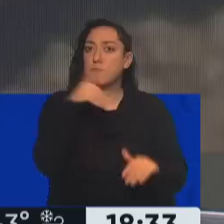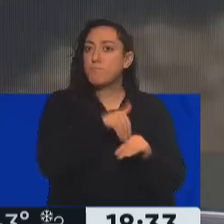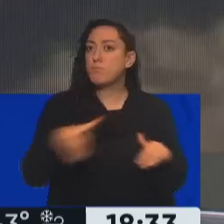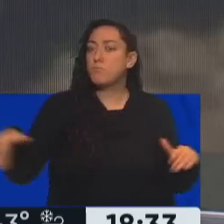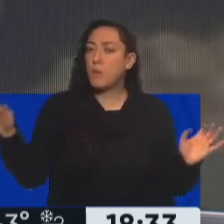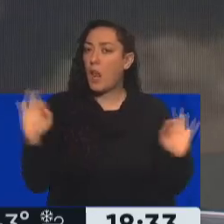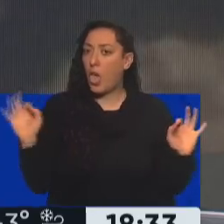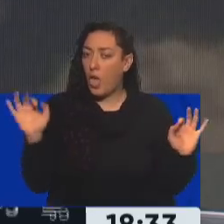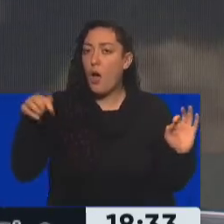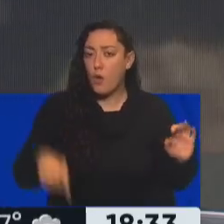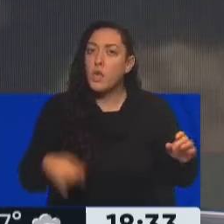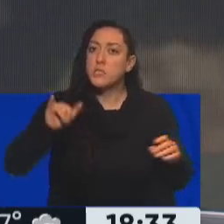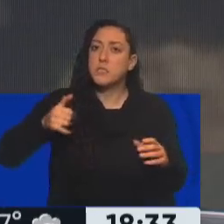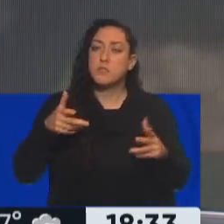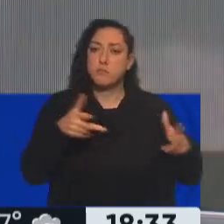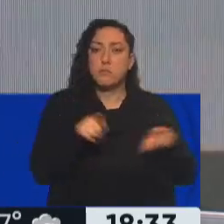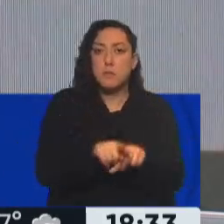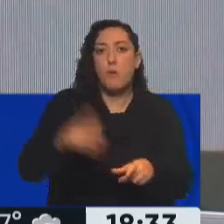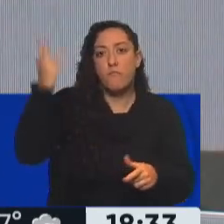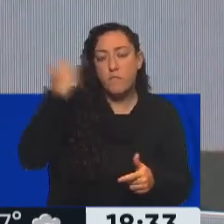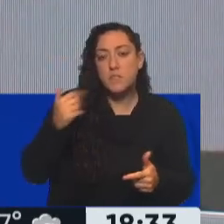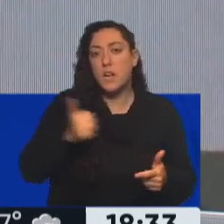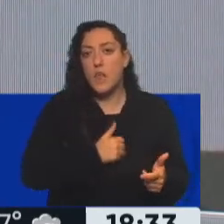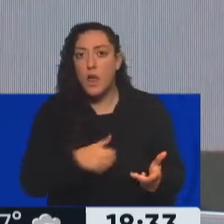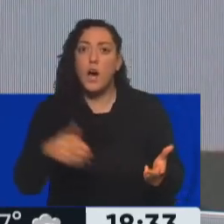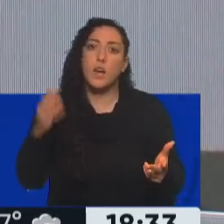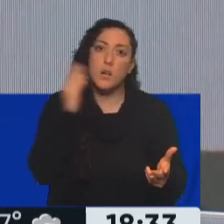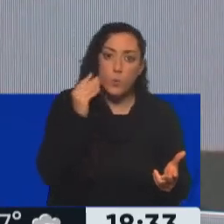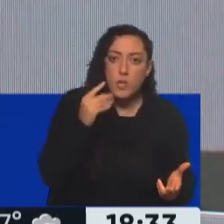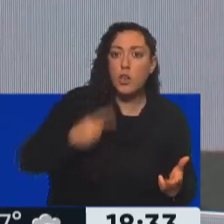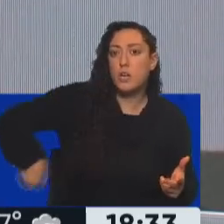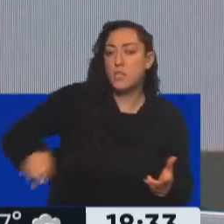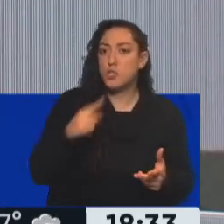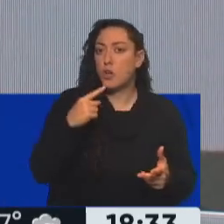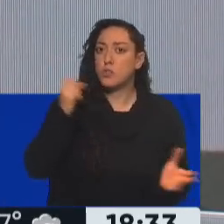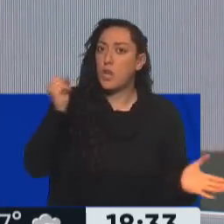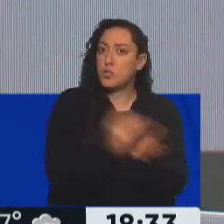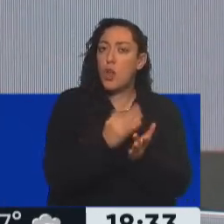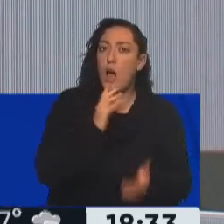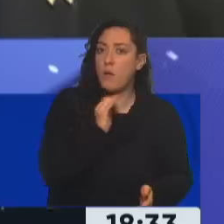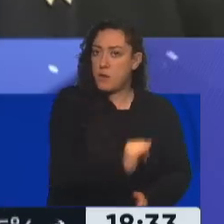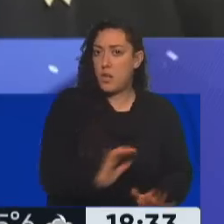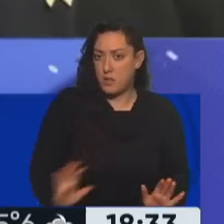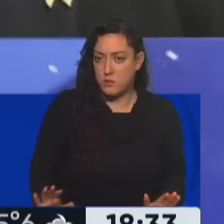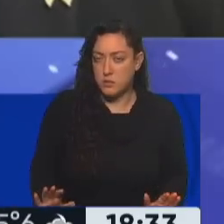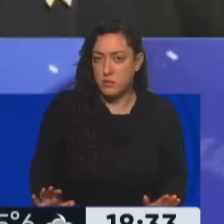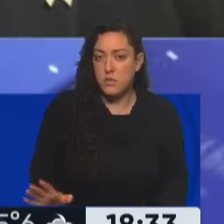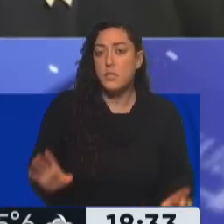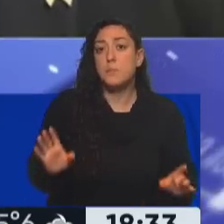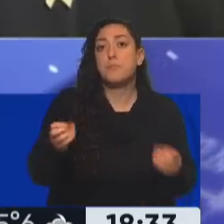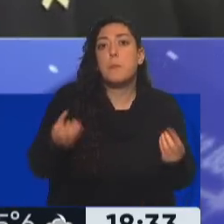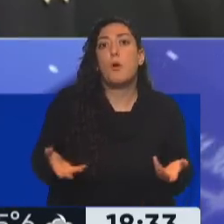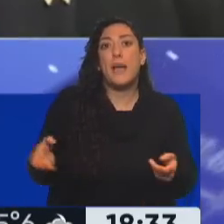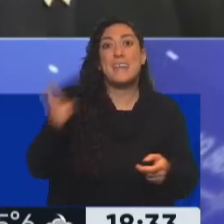una forma tan explícita como Francia, el Reino Unido y Canadá, que incluso amenazaron con sanciones. Y creo que esto también tiene que ver con que Estados Unidos,